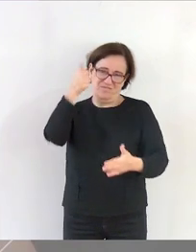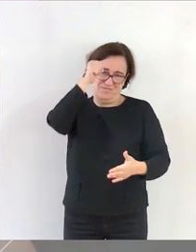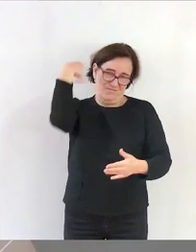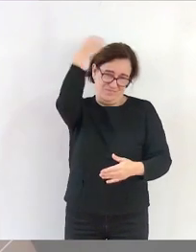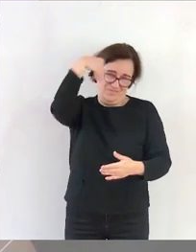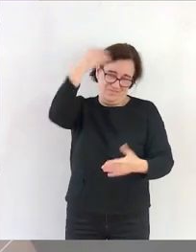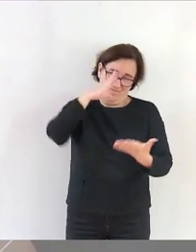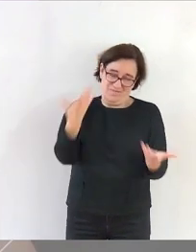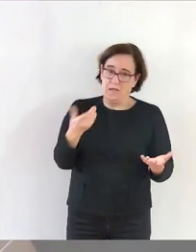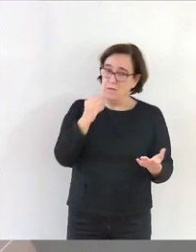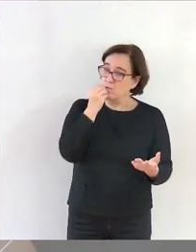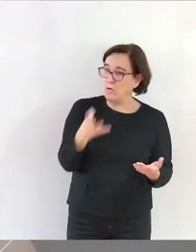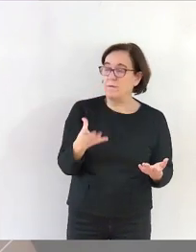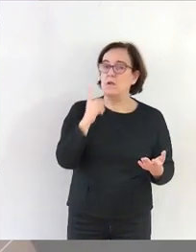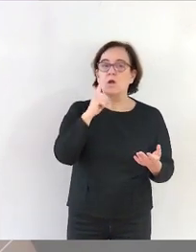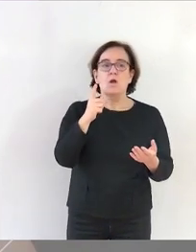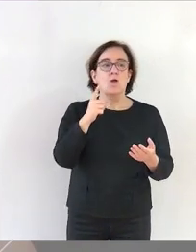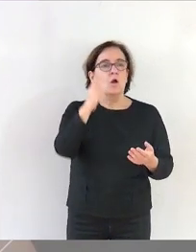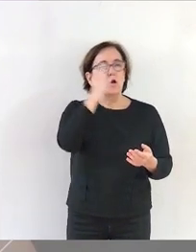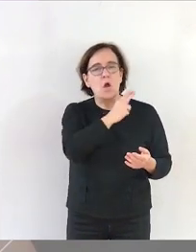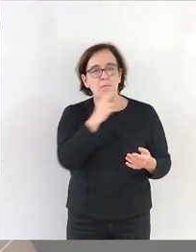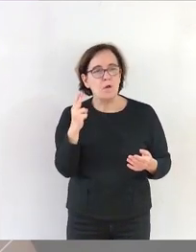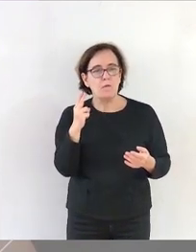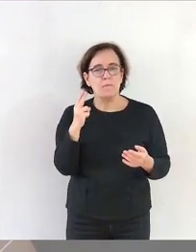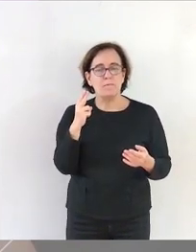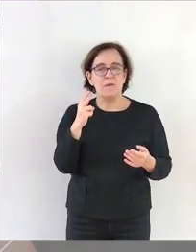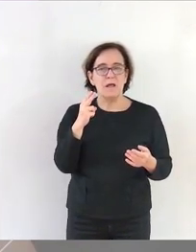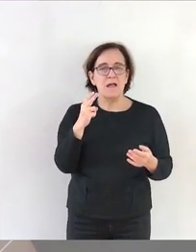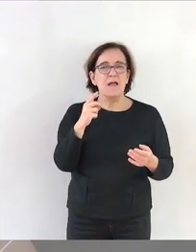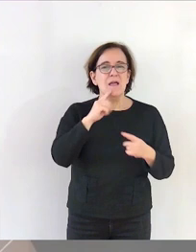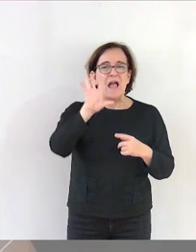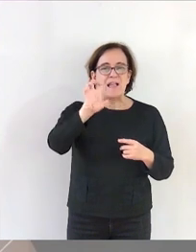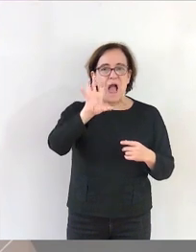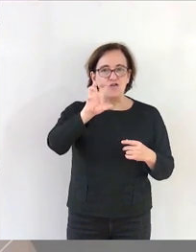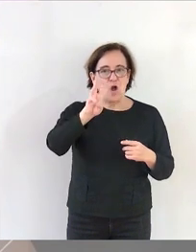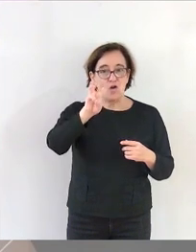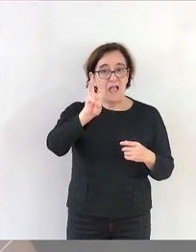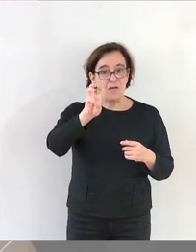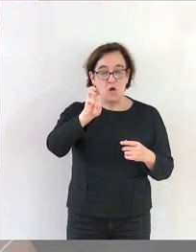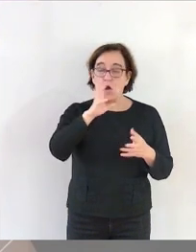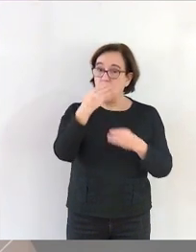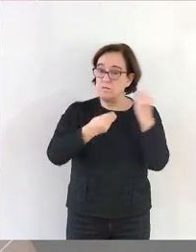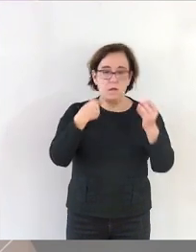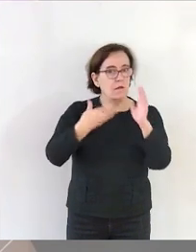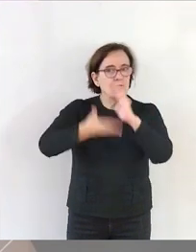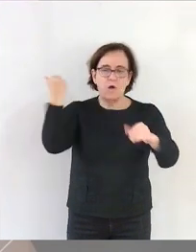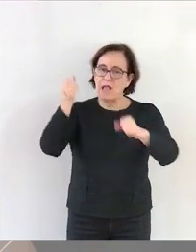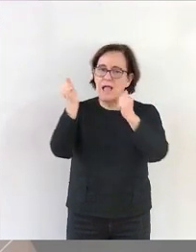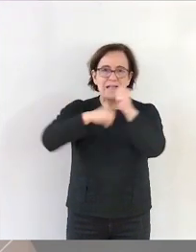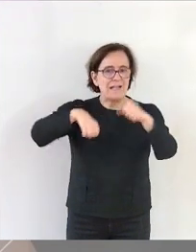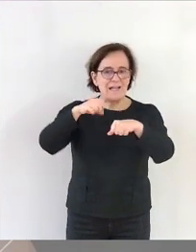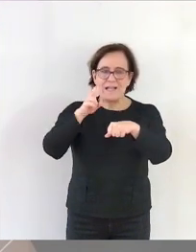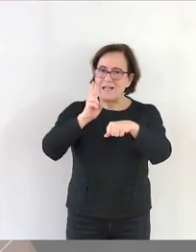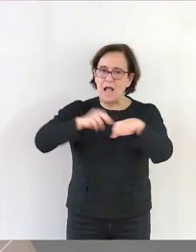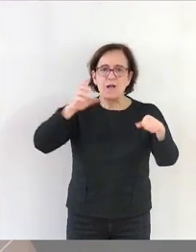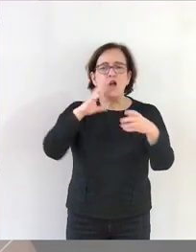Estaría muy bien que haya un compromiso como se puso en Glasgow pero más claro de quitar el carbón y no solo el carbón sino